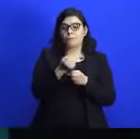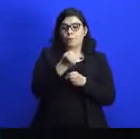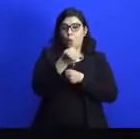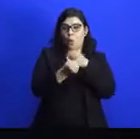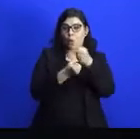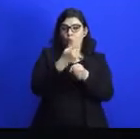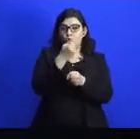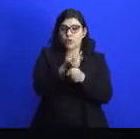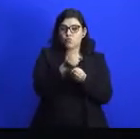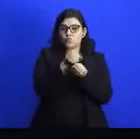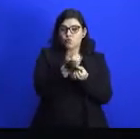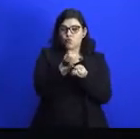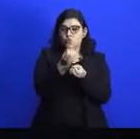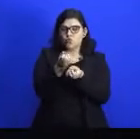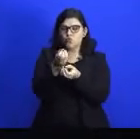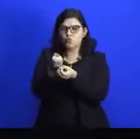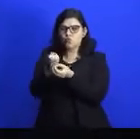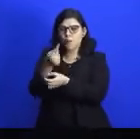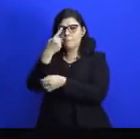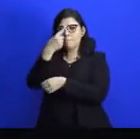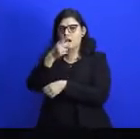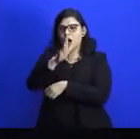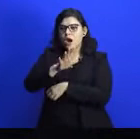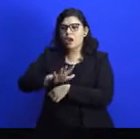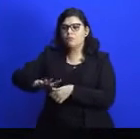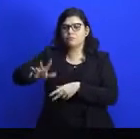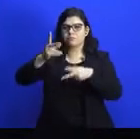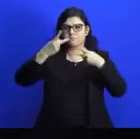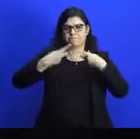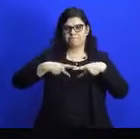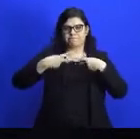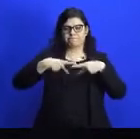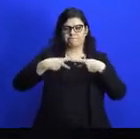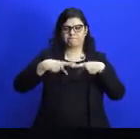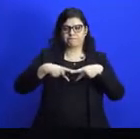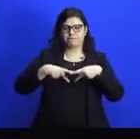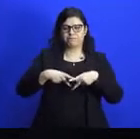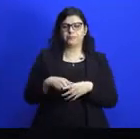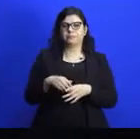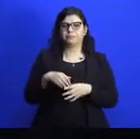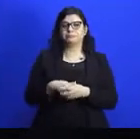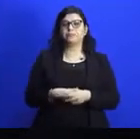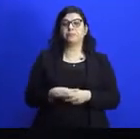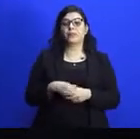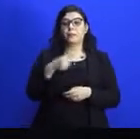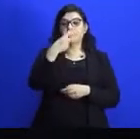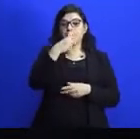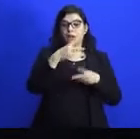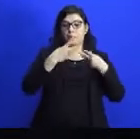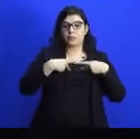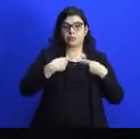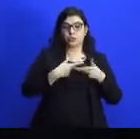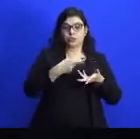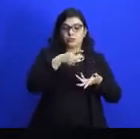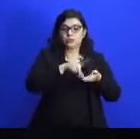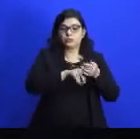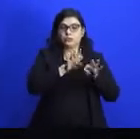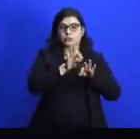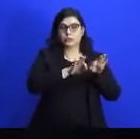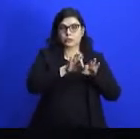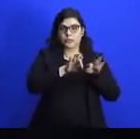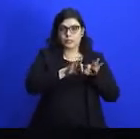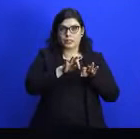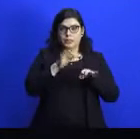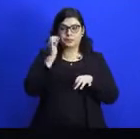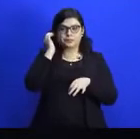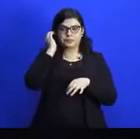y desarrollo a todos nuestros asociados y proveedores. Para nuestros asociados y asociadas es